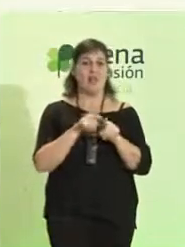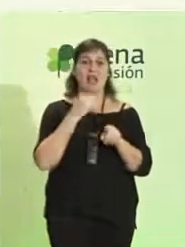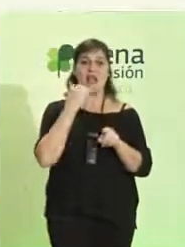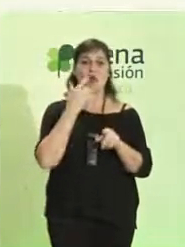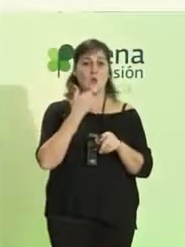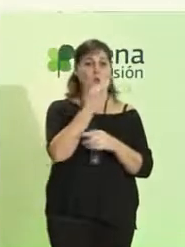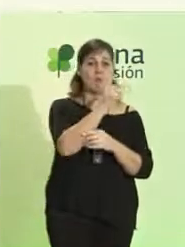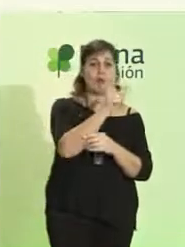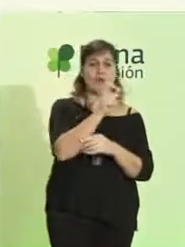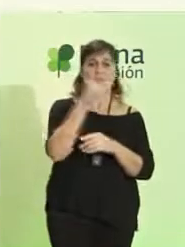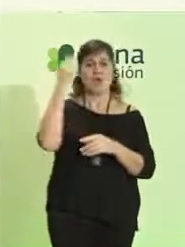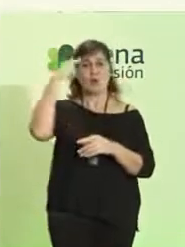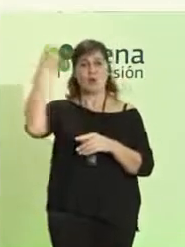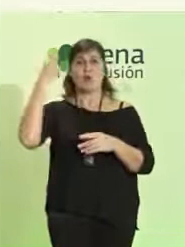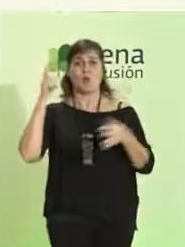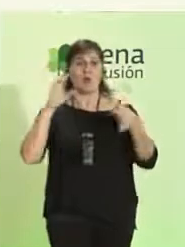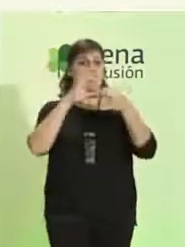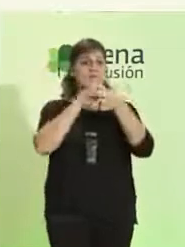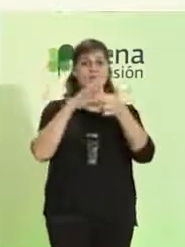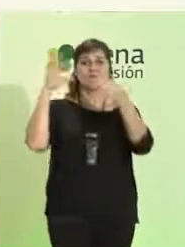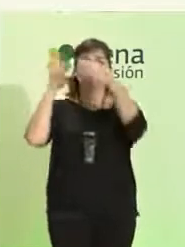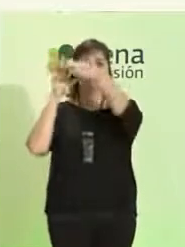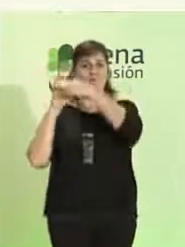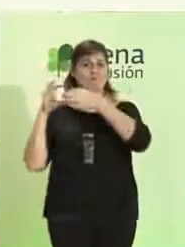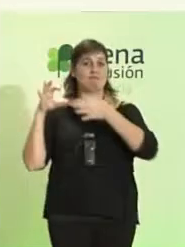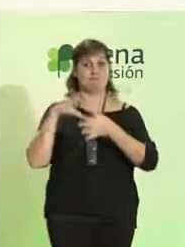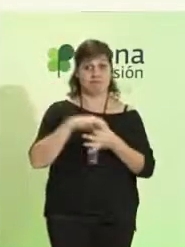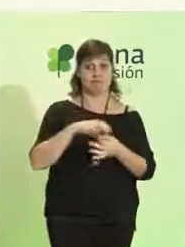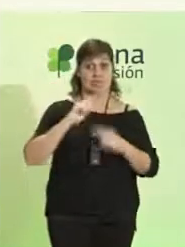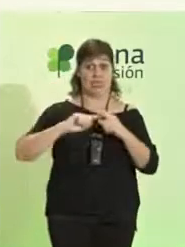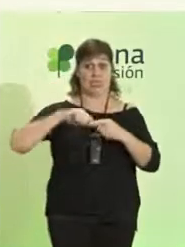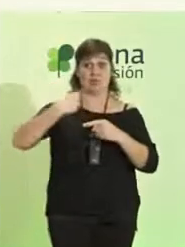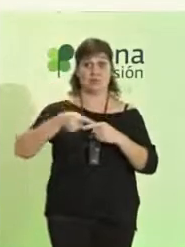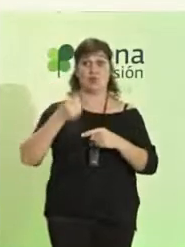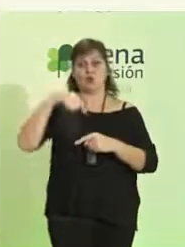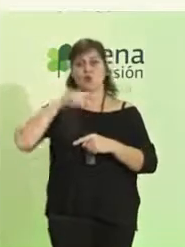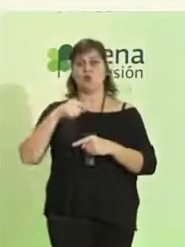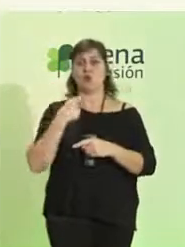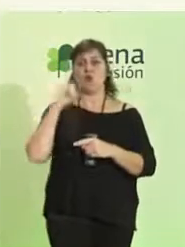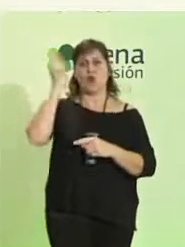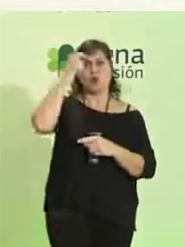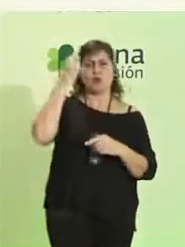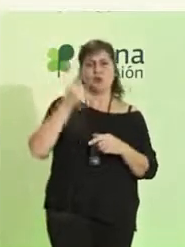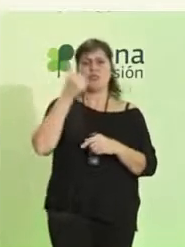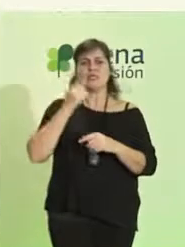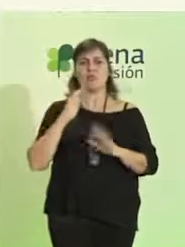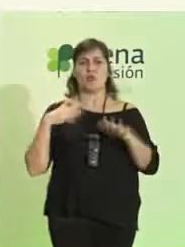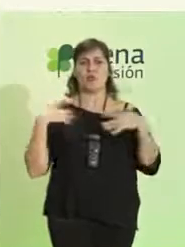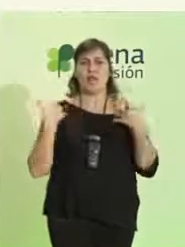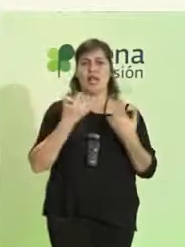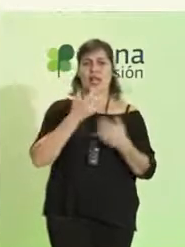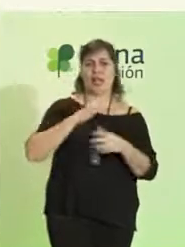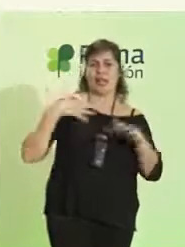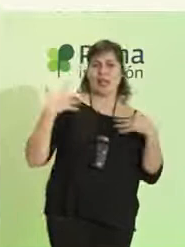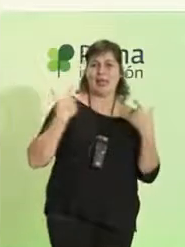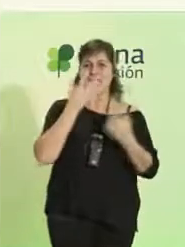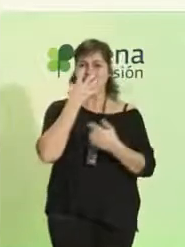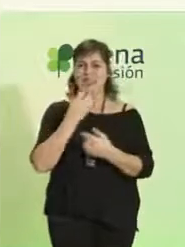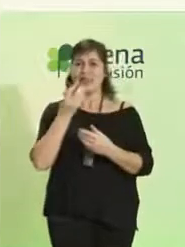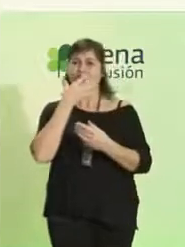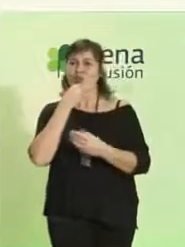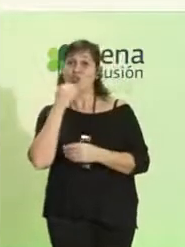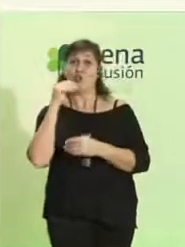cosa se ha empezado a dividir. Después de eso, pues he dado algunos conceptos un poco más emocionales, como alegría, tristeza, bonito o